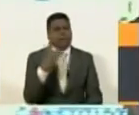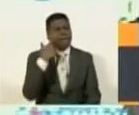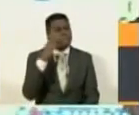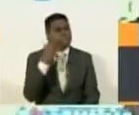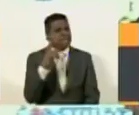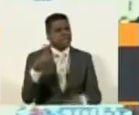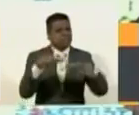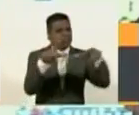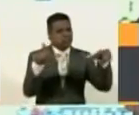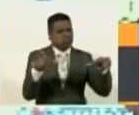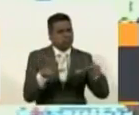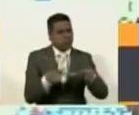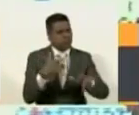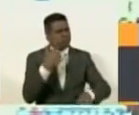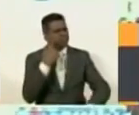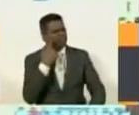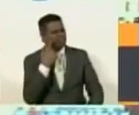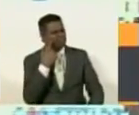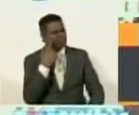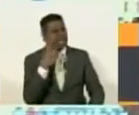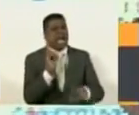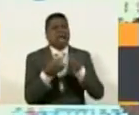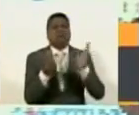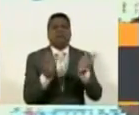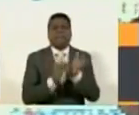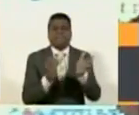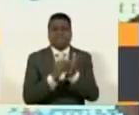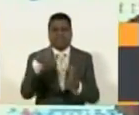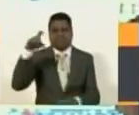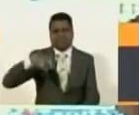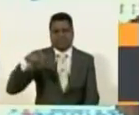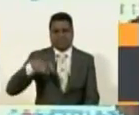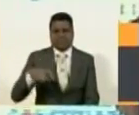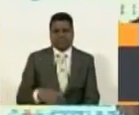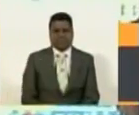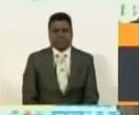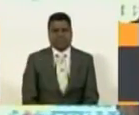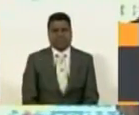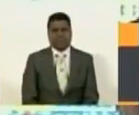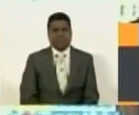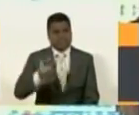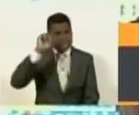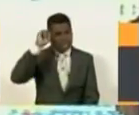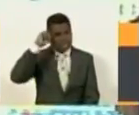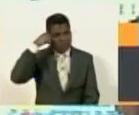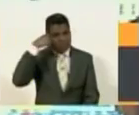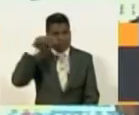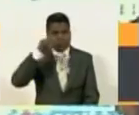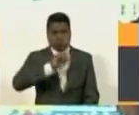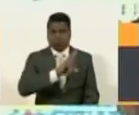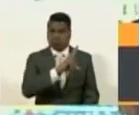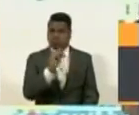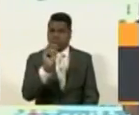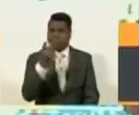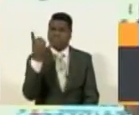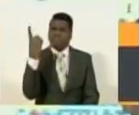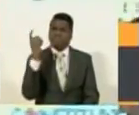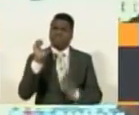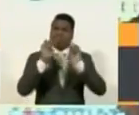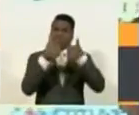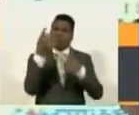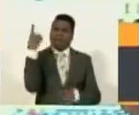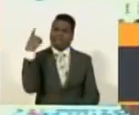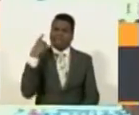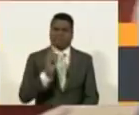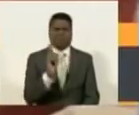comunes, a veces es necesario. Pero recuerden que esto no empezó ayer, esto